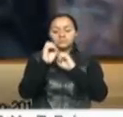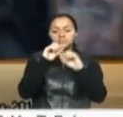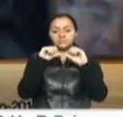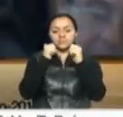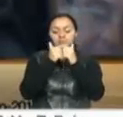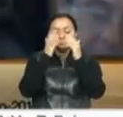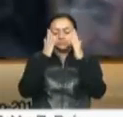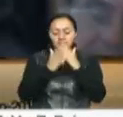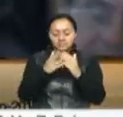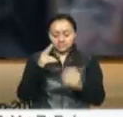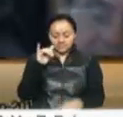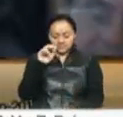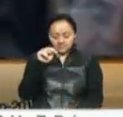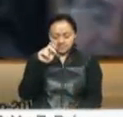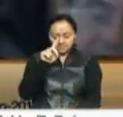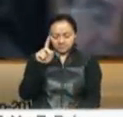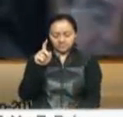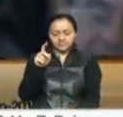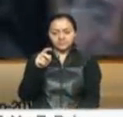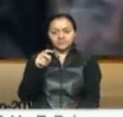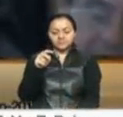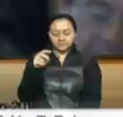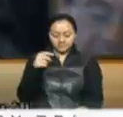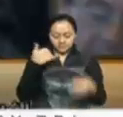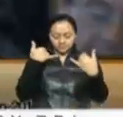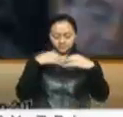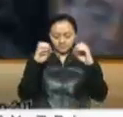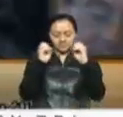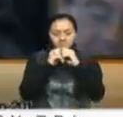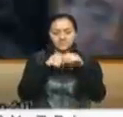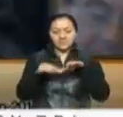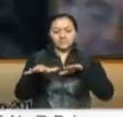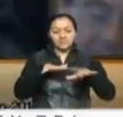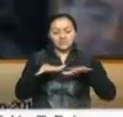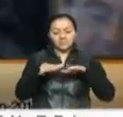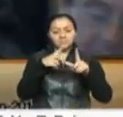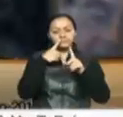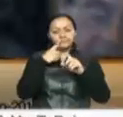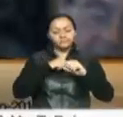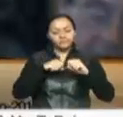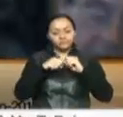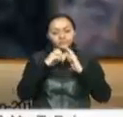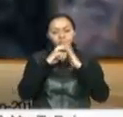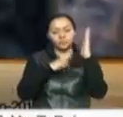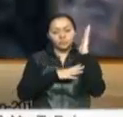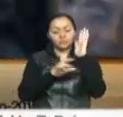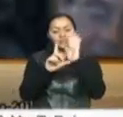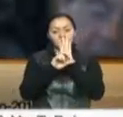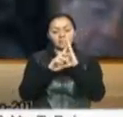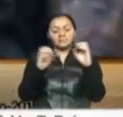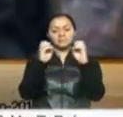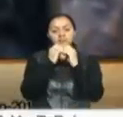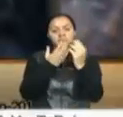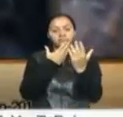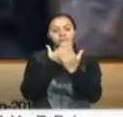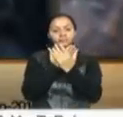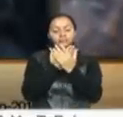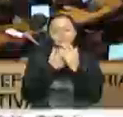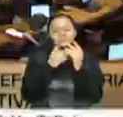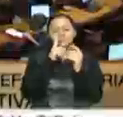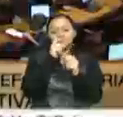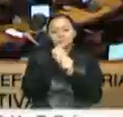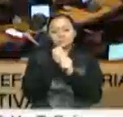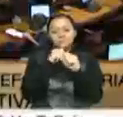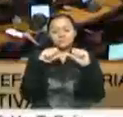asambleísta Henry Llanes. Continúen con el trámite correspondiente de los proyectos de ley que han sido presentados a la función